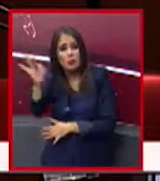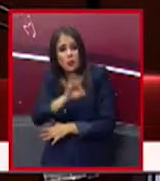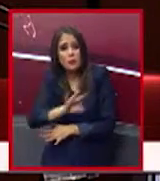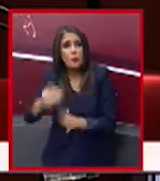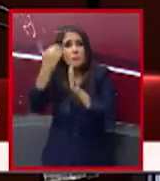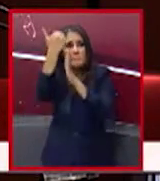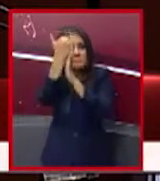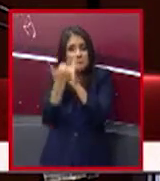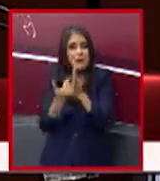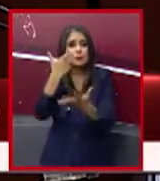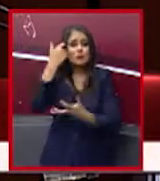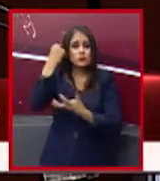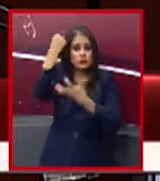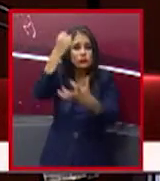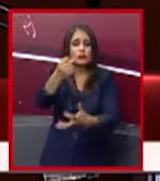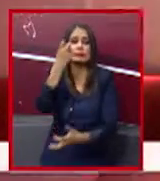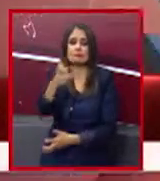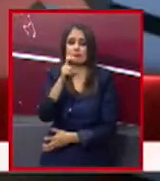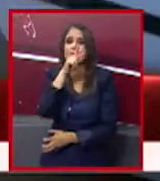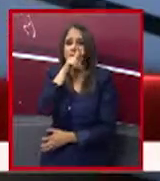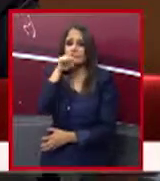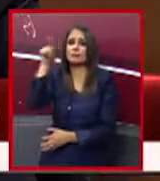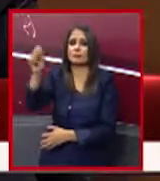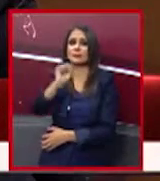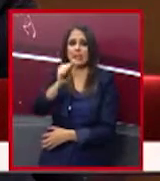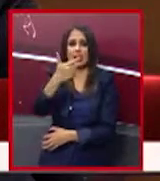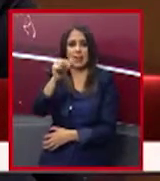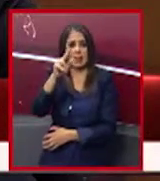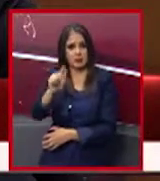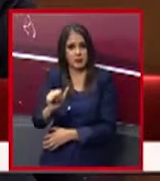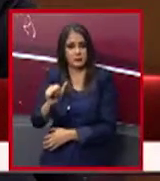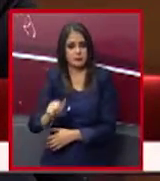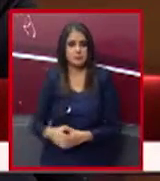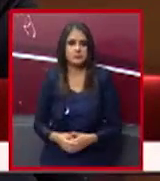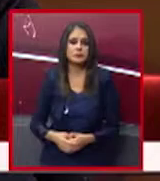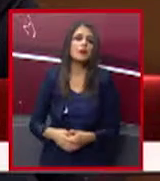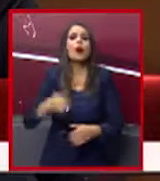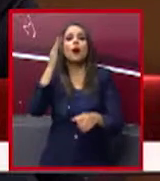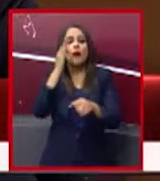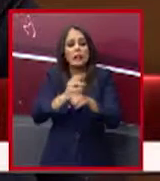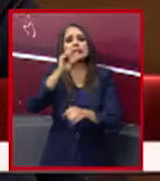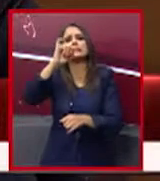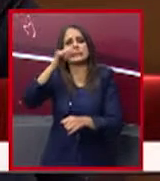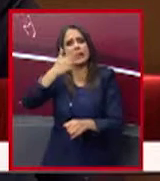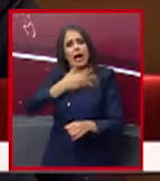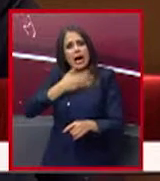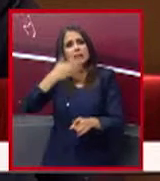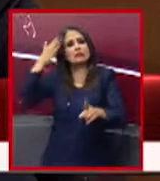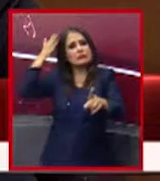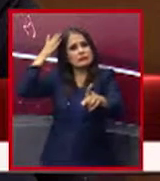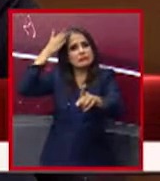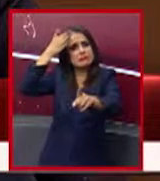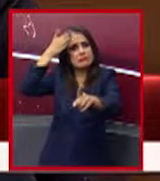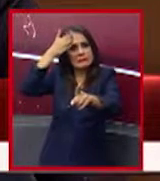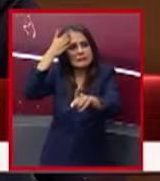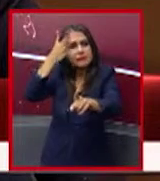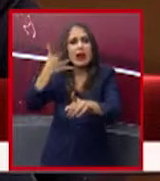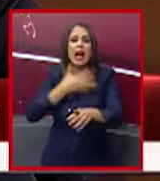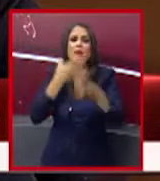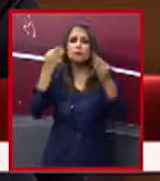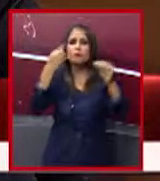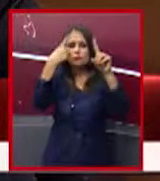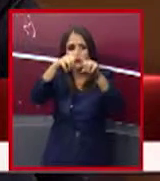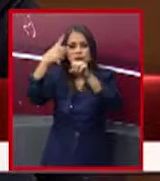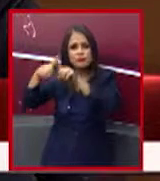generales el presupuesto de la Zagarpa. Que estamos lejos de nuestro potencial, que hay muchas cosas que se pueden